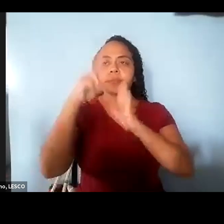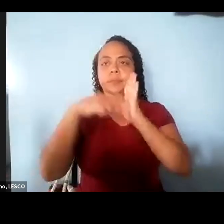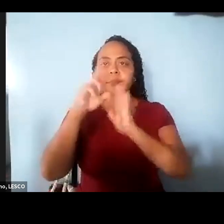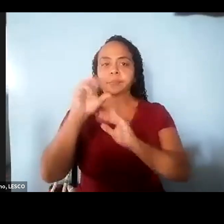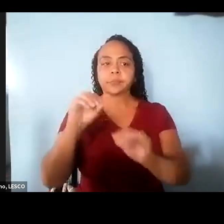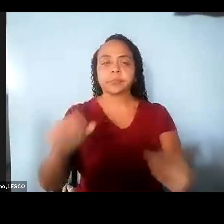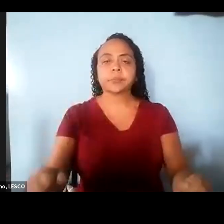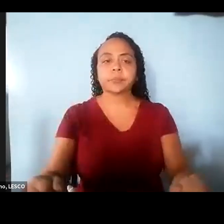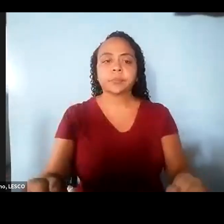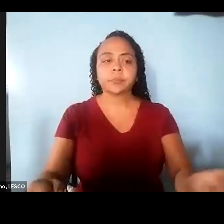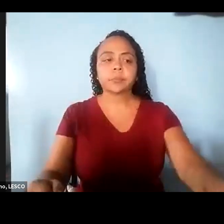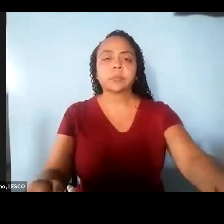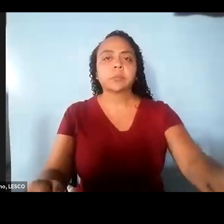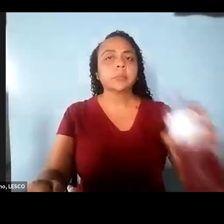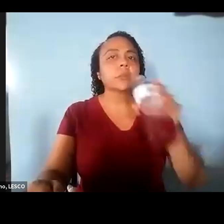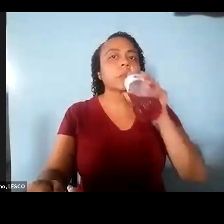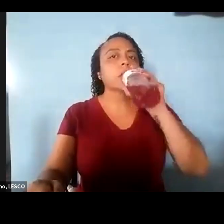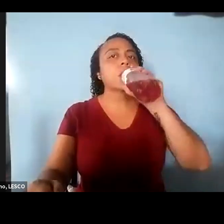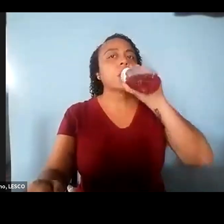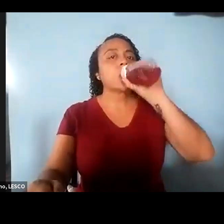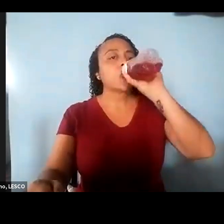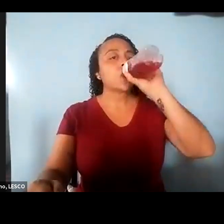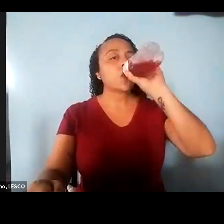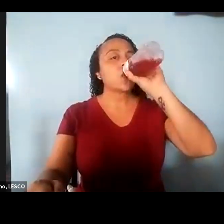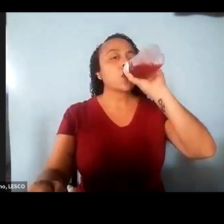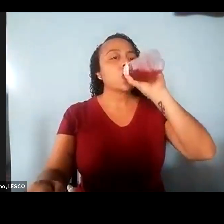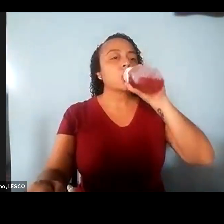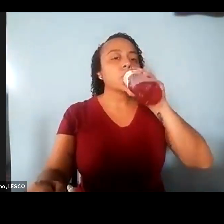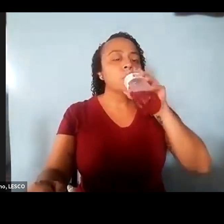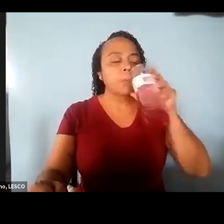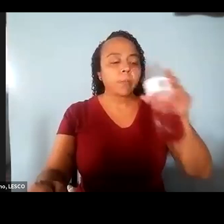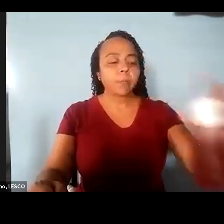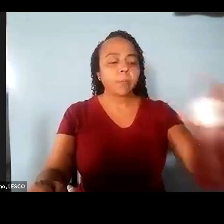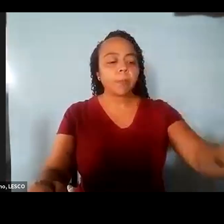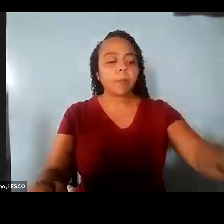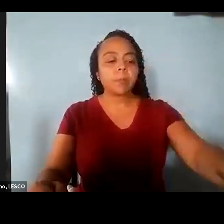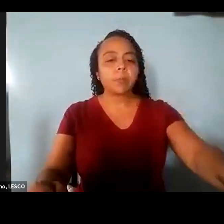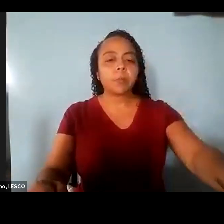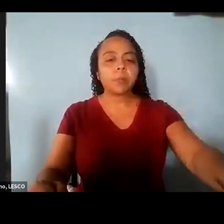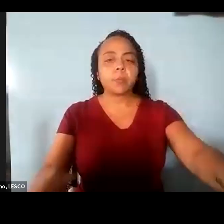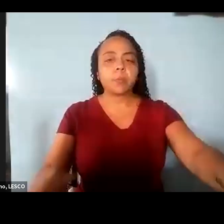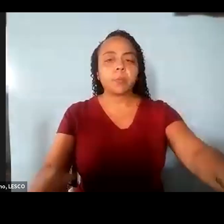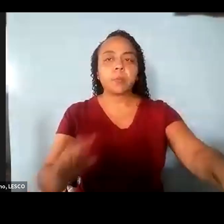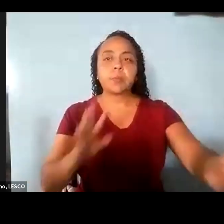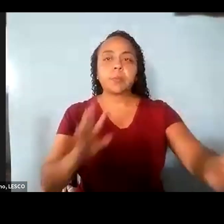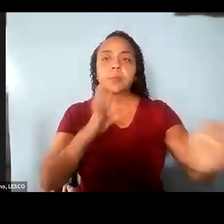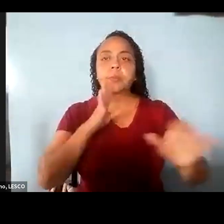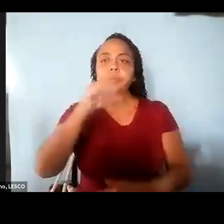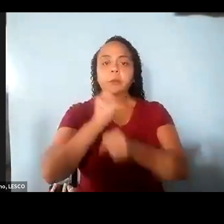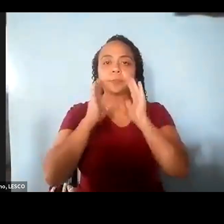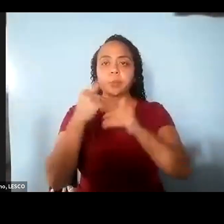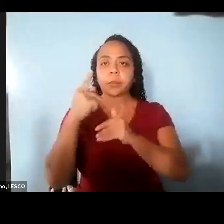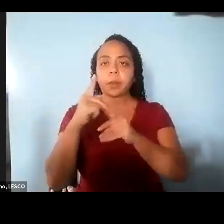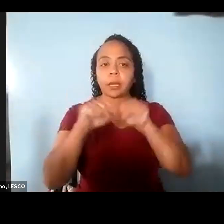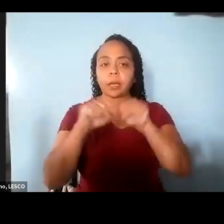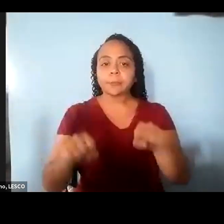arca hablábamos de hacer un piloto en costa rica para trabajar el enfoque de riesgo sistémico pero la pandemia vino y